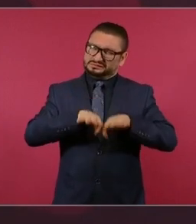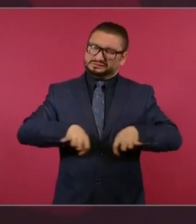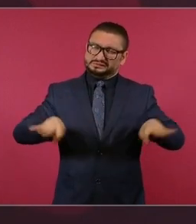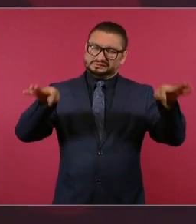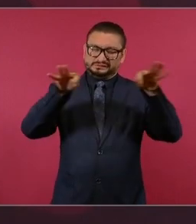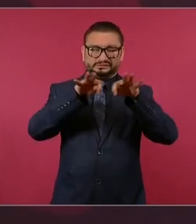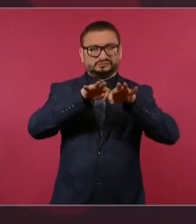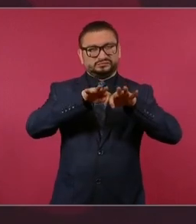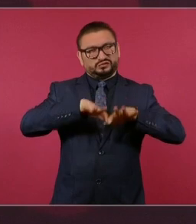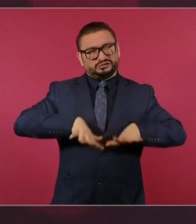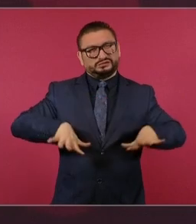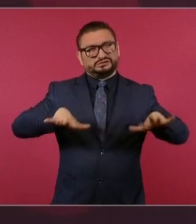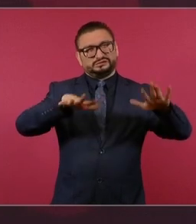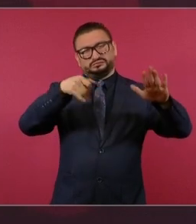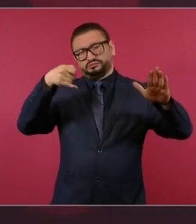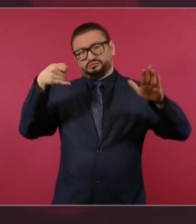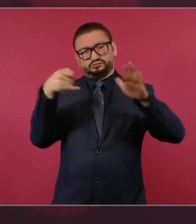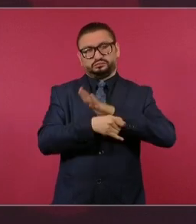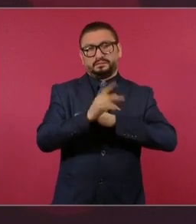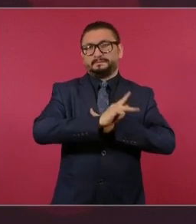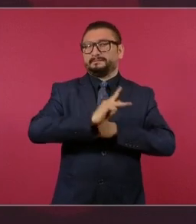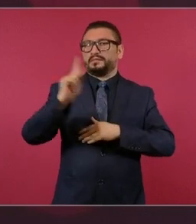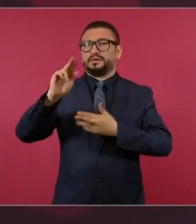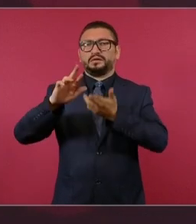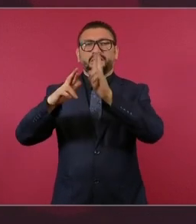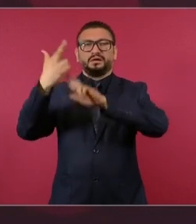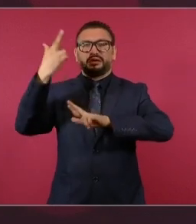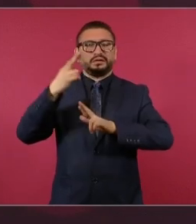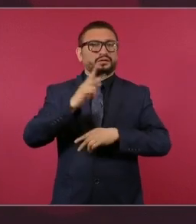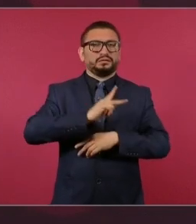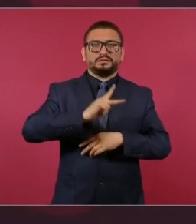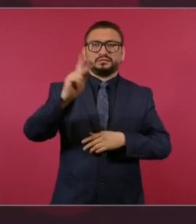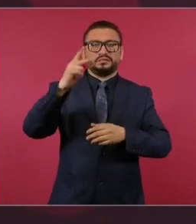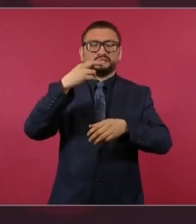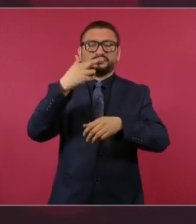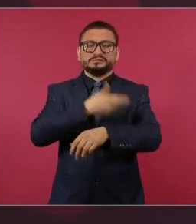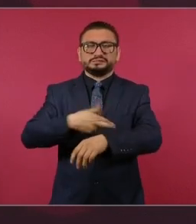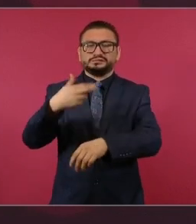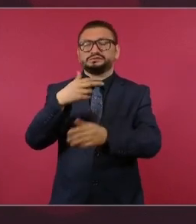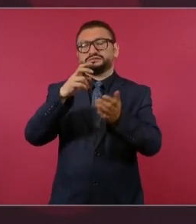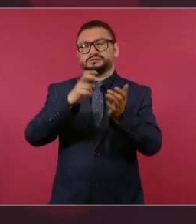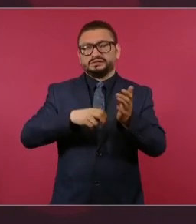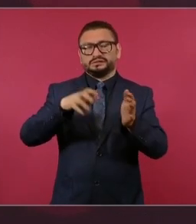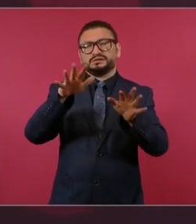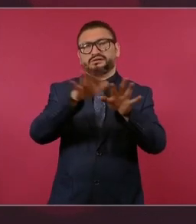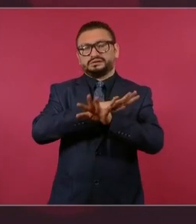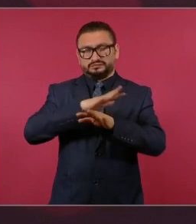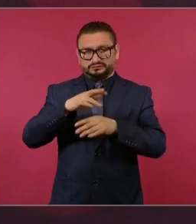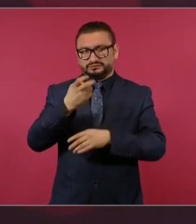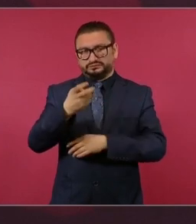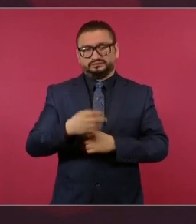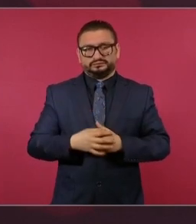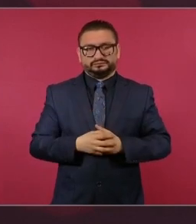igual de profunda que la independencia y que la reforma y que la revolución.